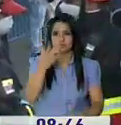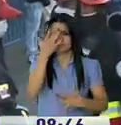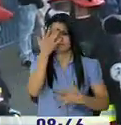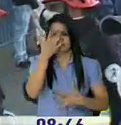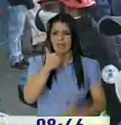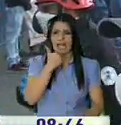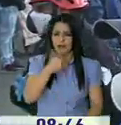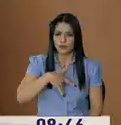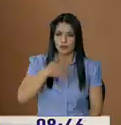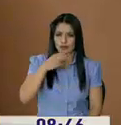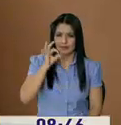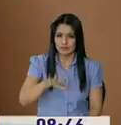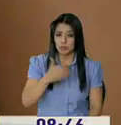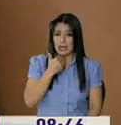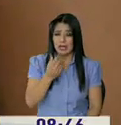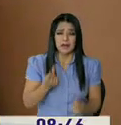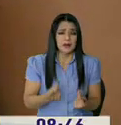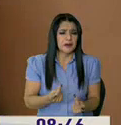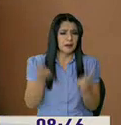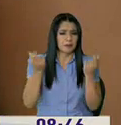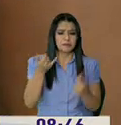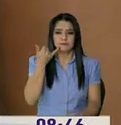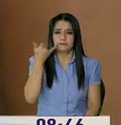de coronavirus, de inmediato debe